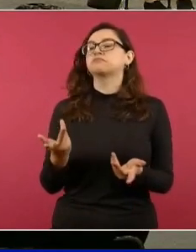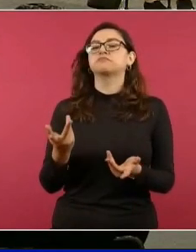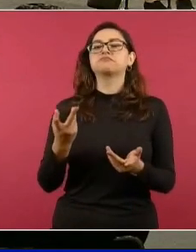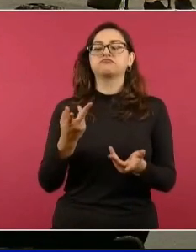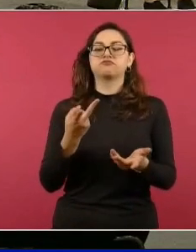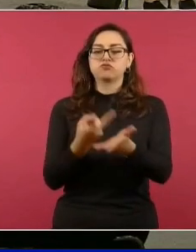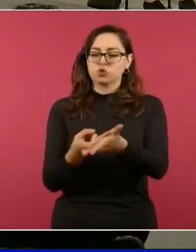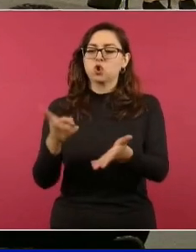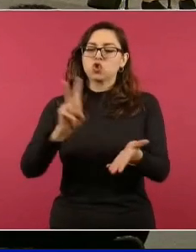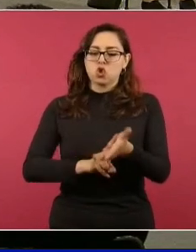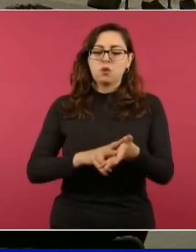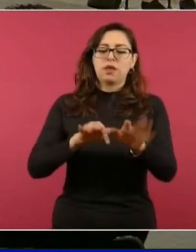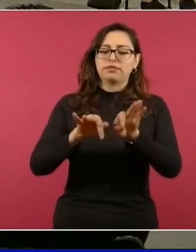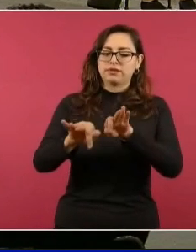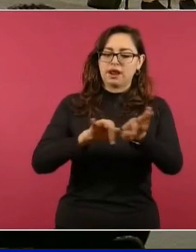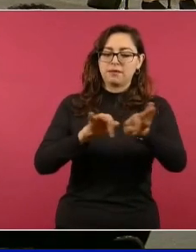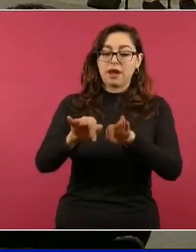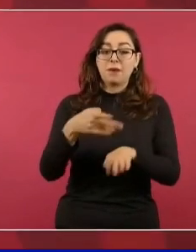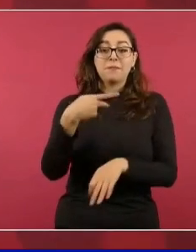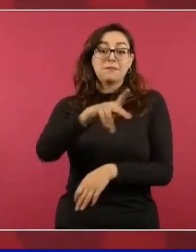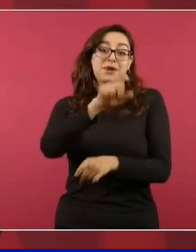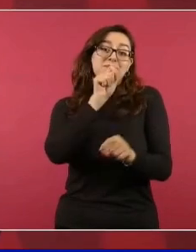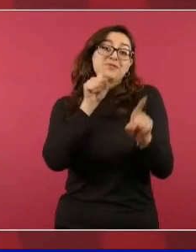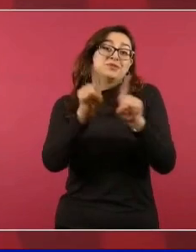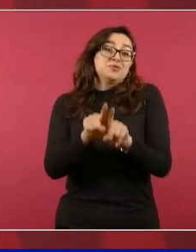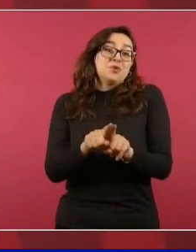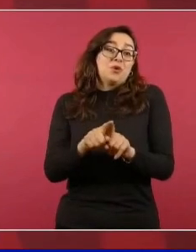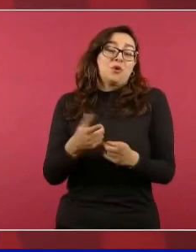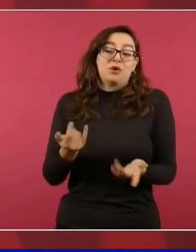Duplicidades, pero además el presupuesto